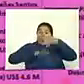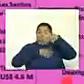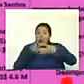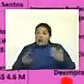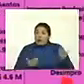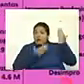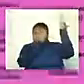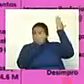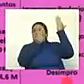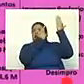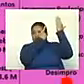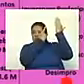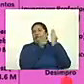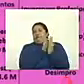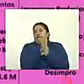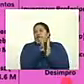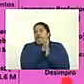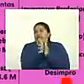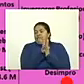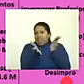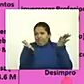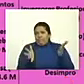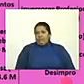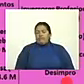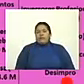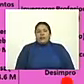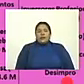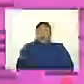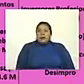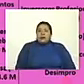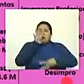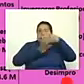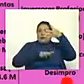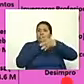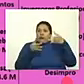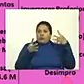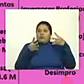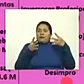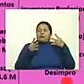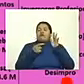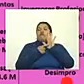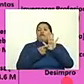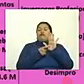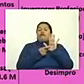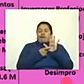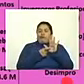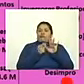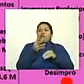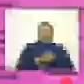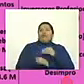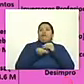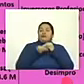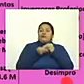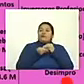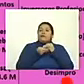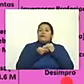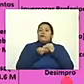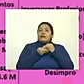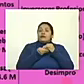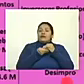tenemos, con un segundo ingrediente, digamos, y es que la mayor parte de esta